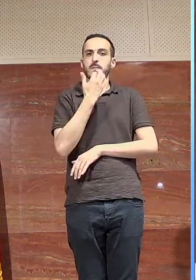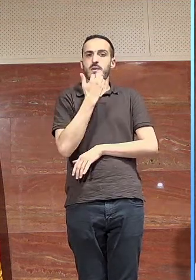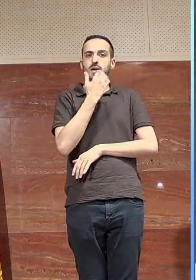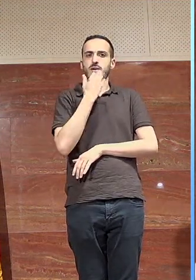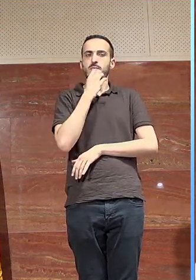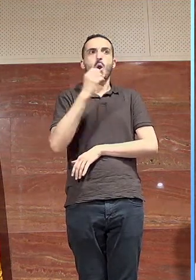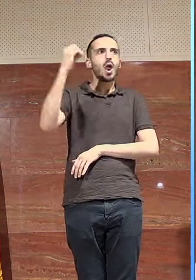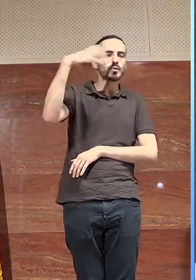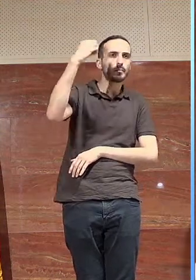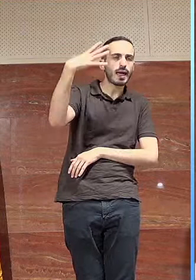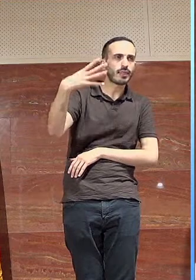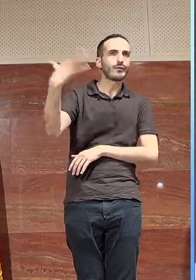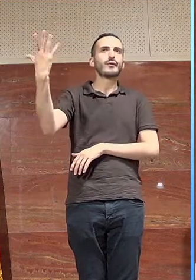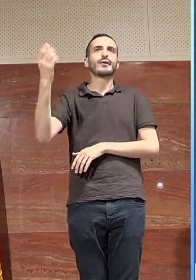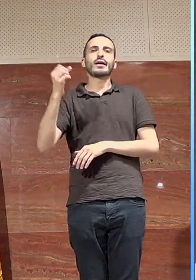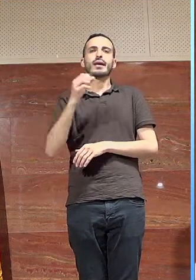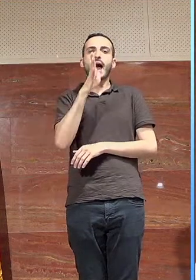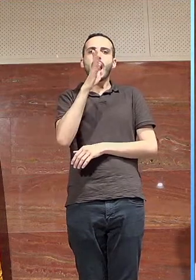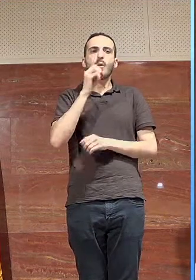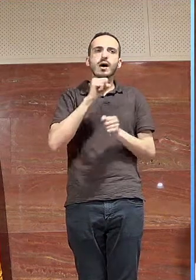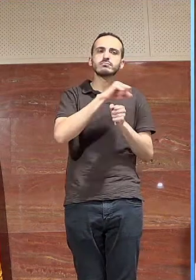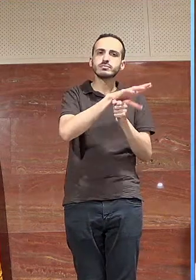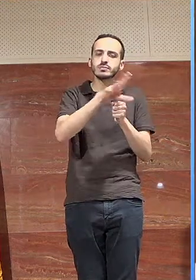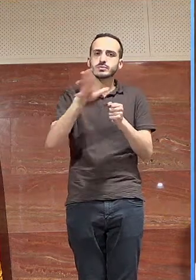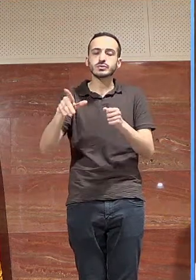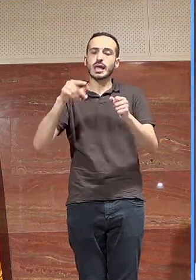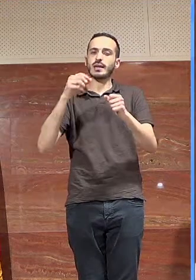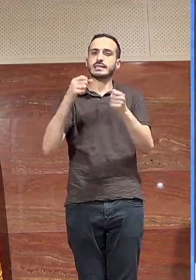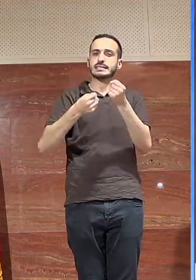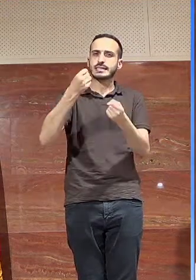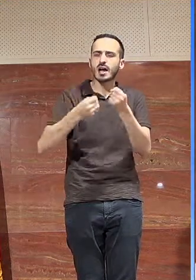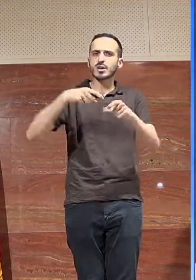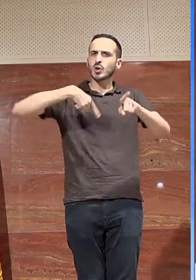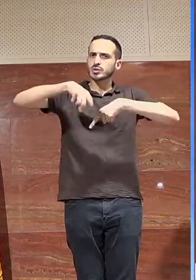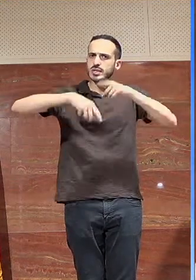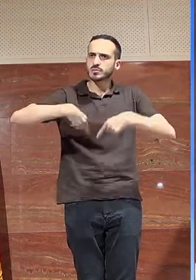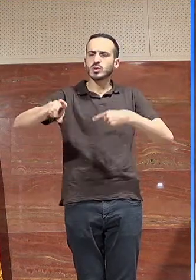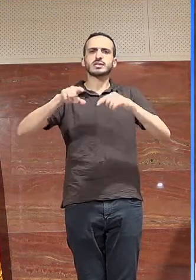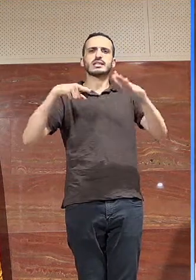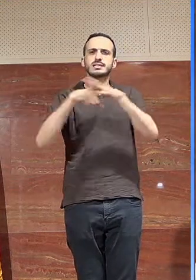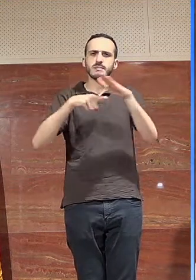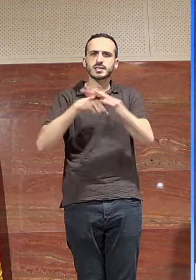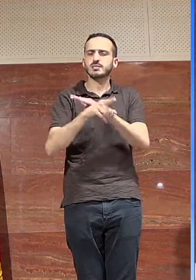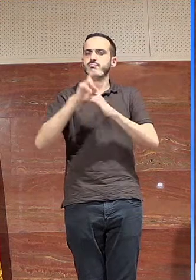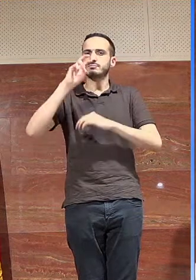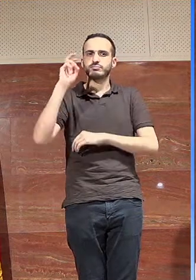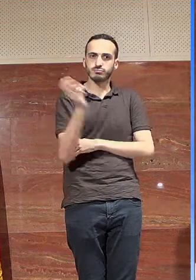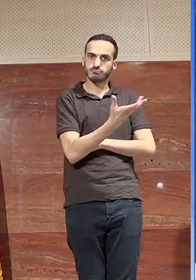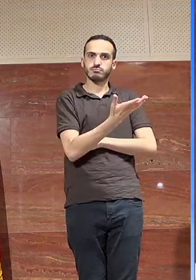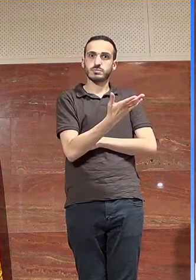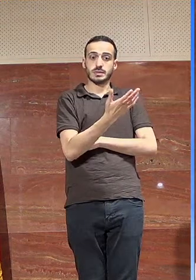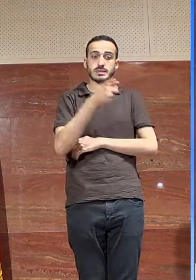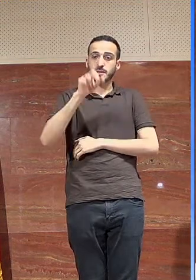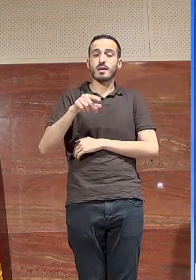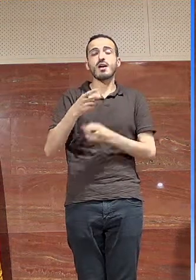electrónicamente el alumbrado, el riego, el tráfico, el transporte, el aparcamiento, los trámites administrativos, incluso los datos